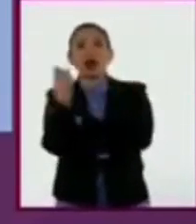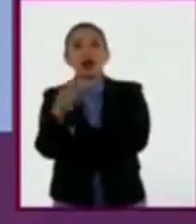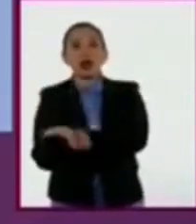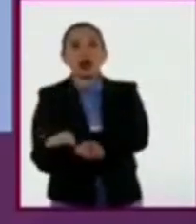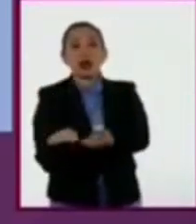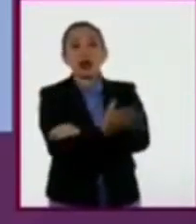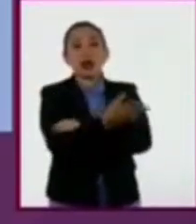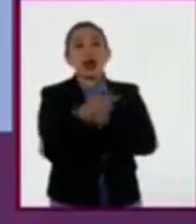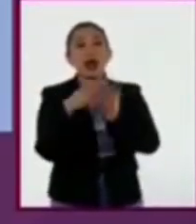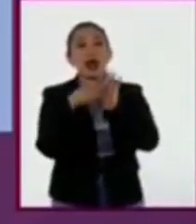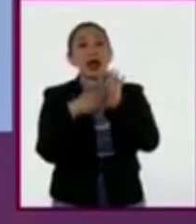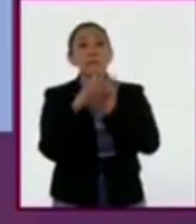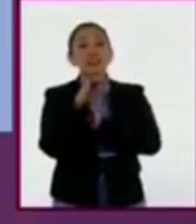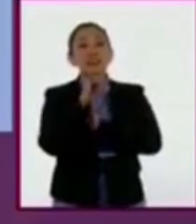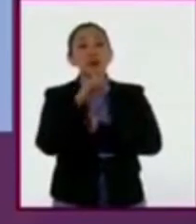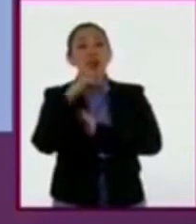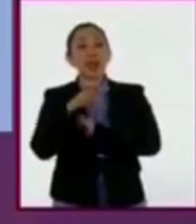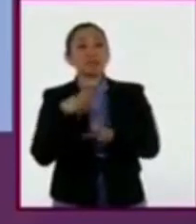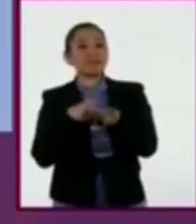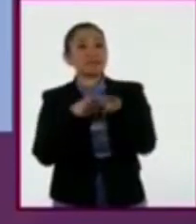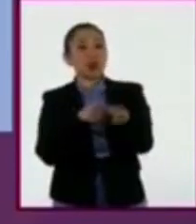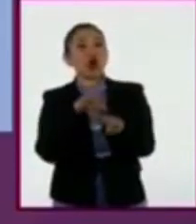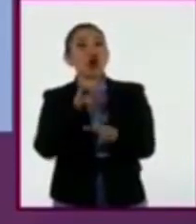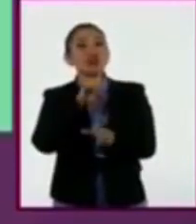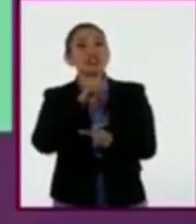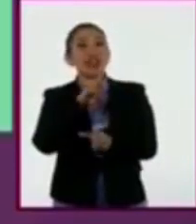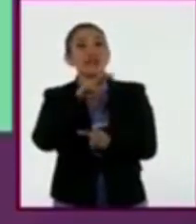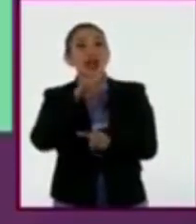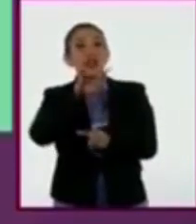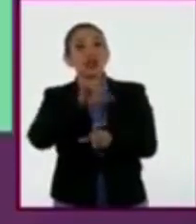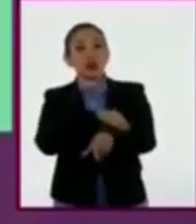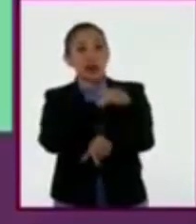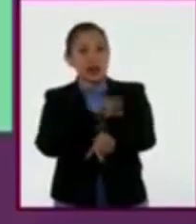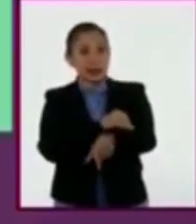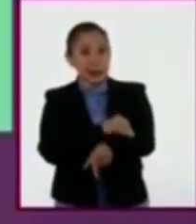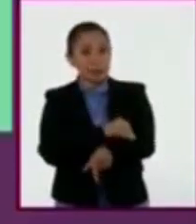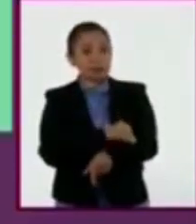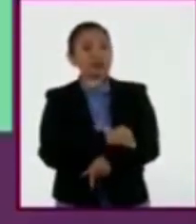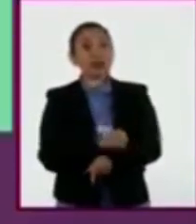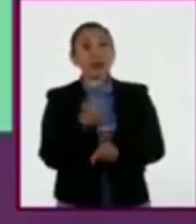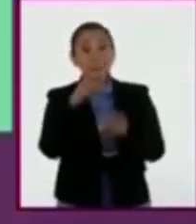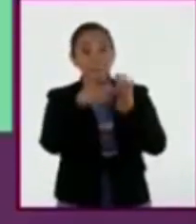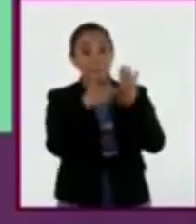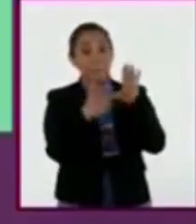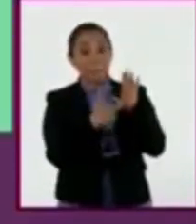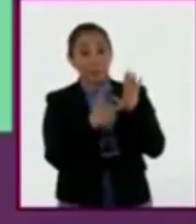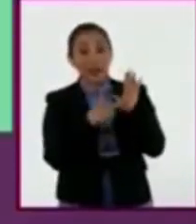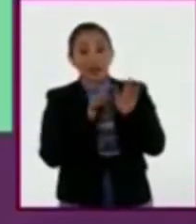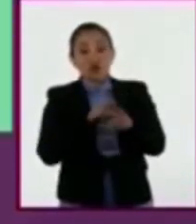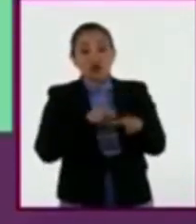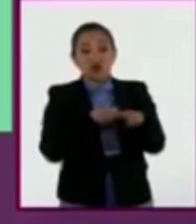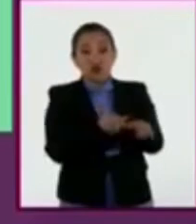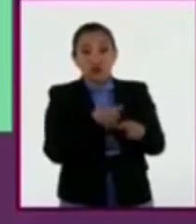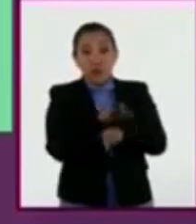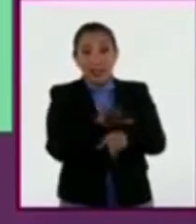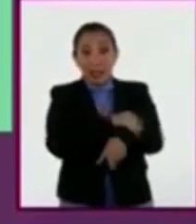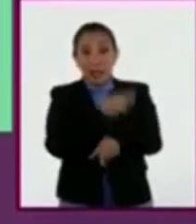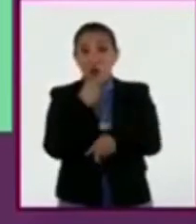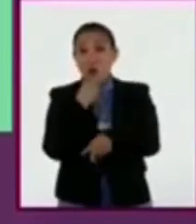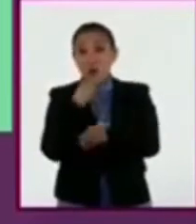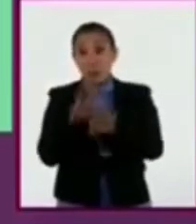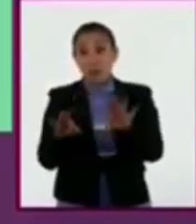conoce como principio de conservación de la energía. El principio de la conservación de la energía tiene aplicaciones muy importantes para